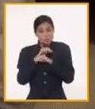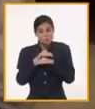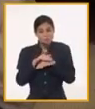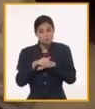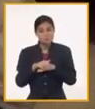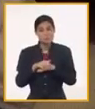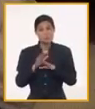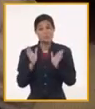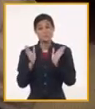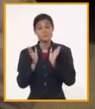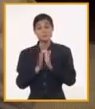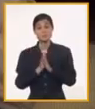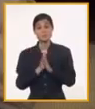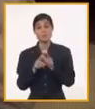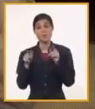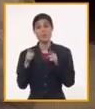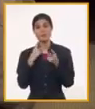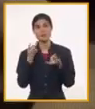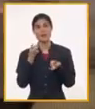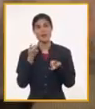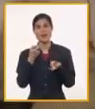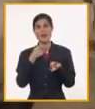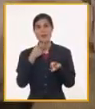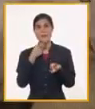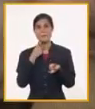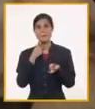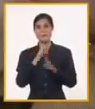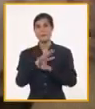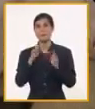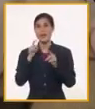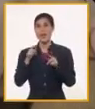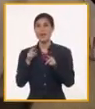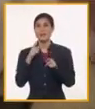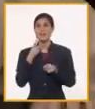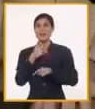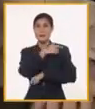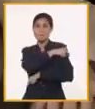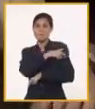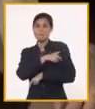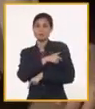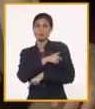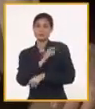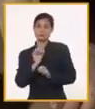pensara como tú, eso nunca se me olvida nada. Entonces yo no hubiera ido al Moncada, como ya él tenía hijos.